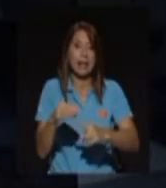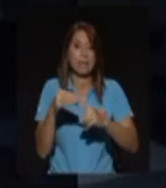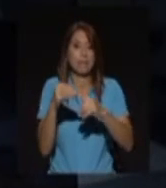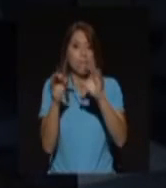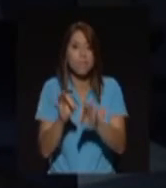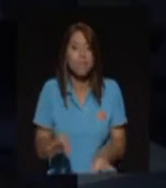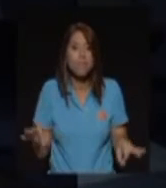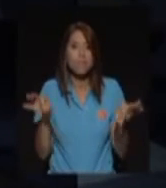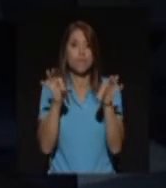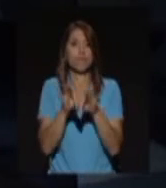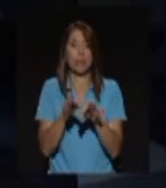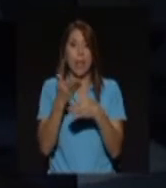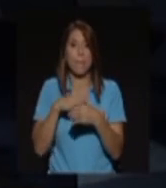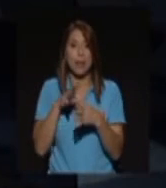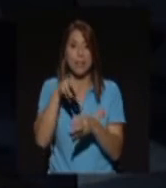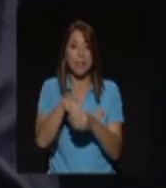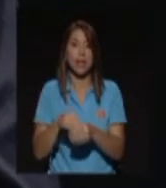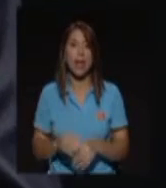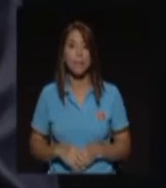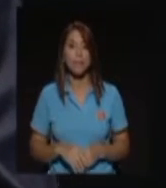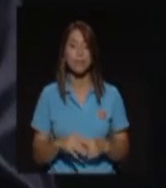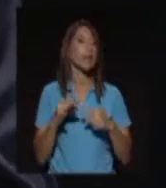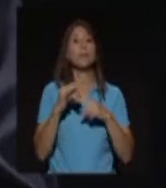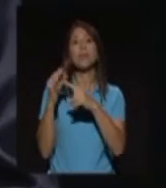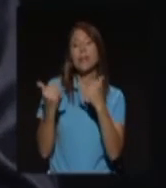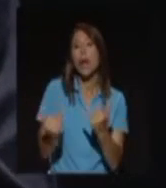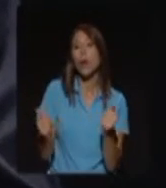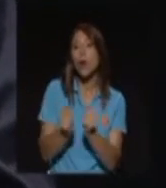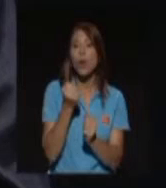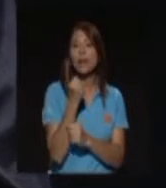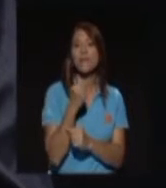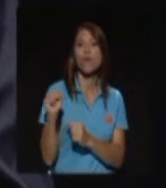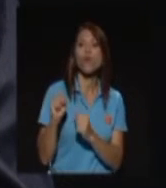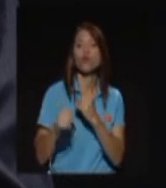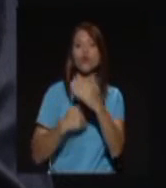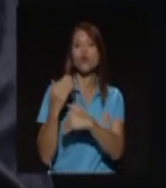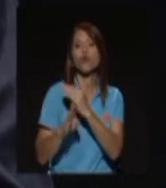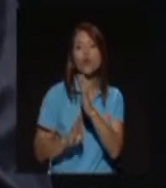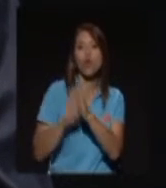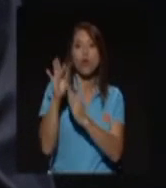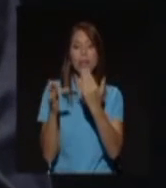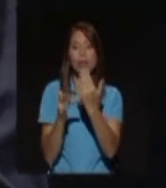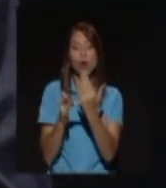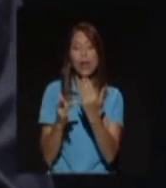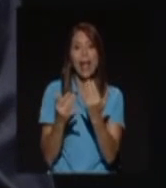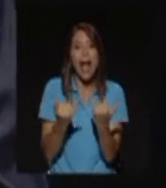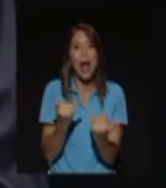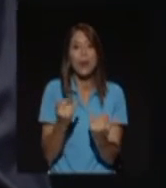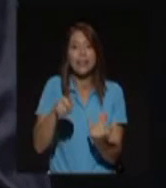¿verdad?, la parte interna. Sobre todo ahora que con la revolución tecnológica, cada vez se